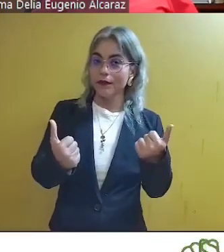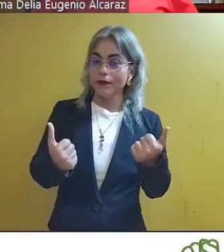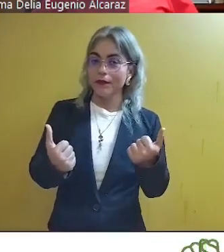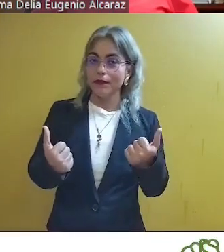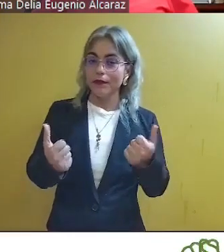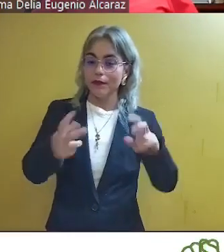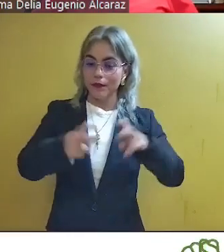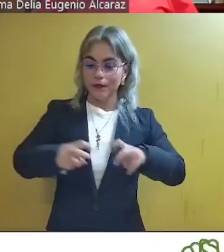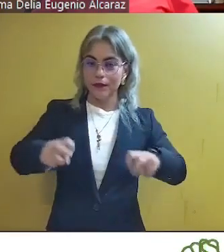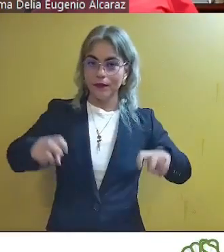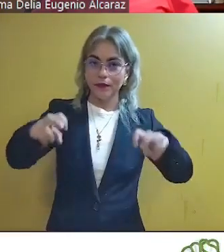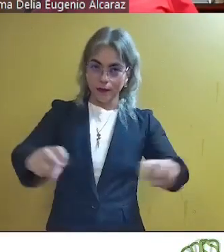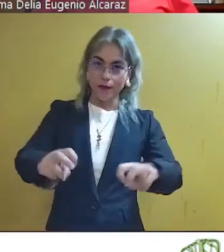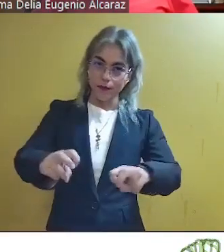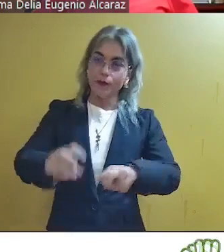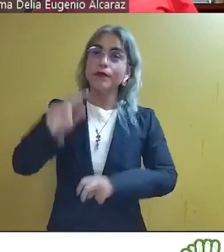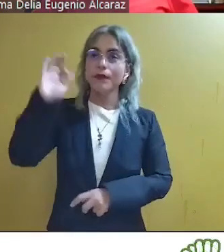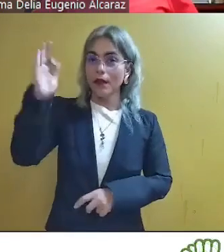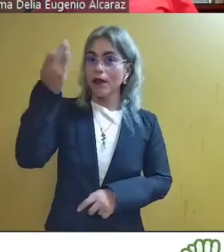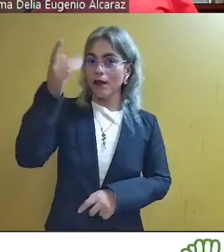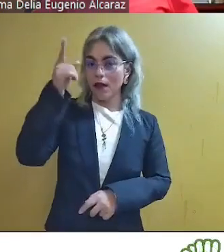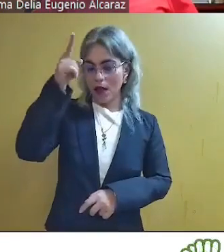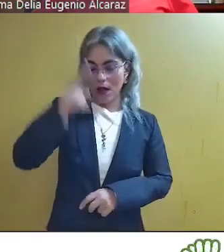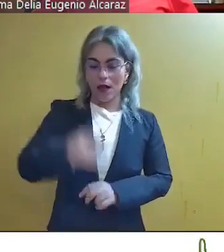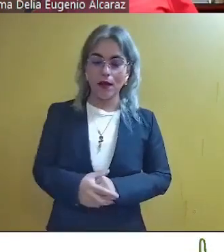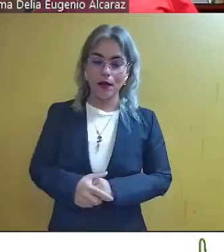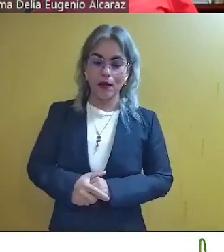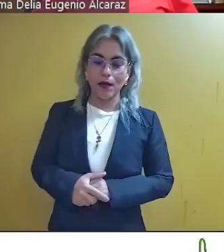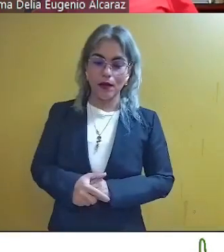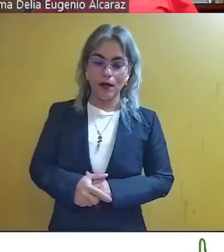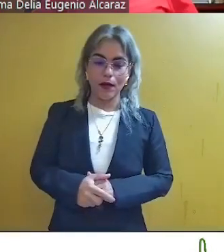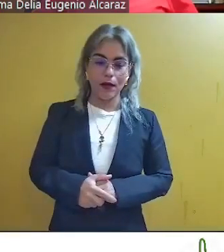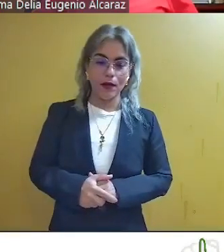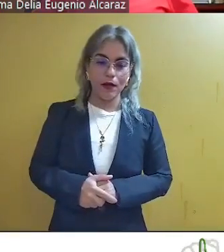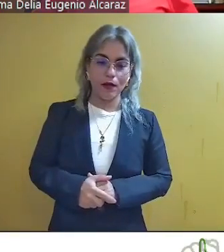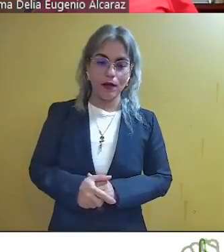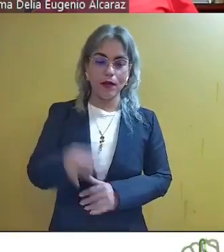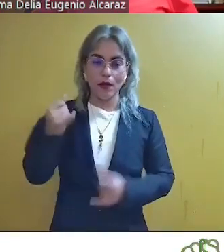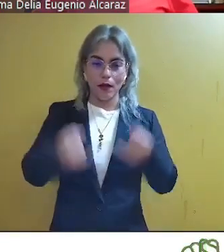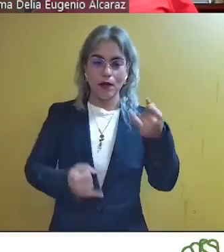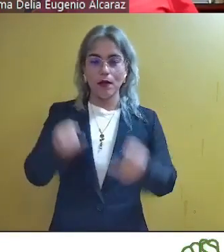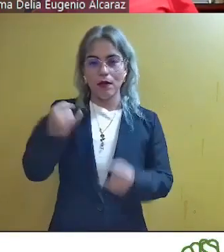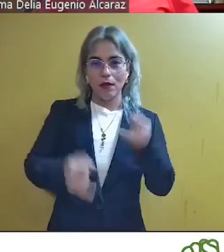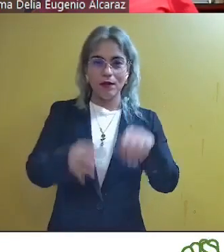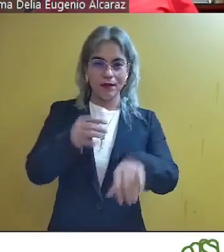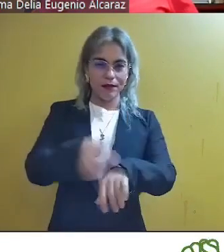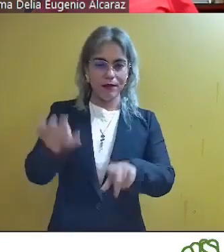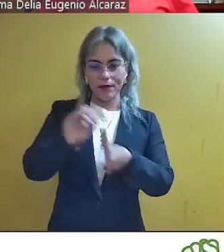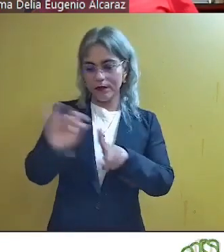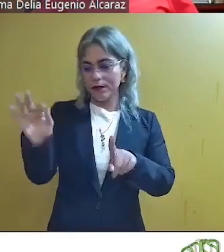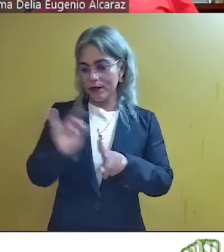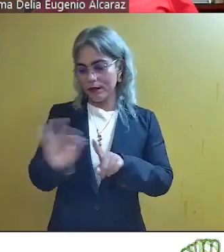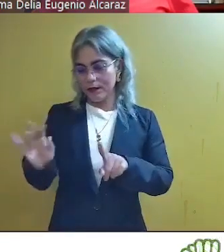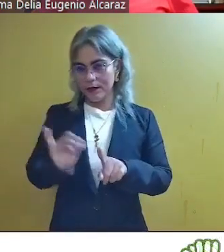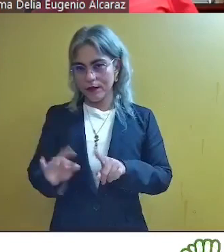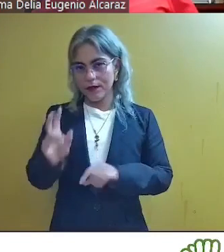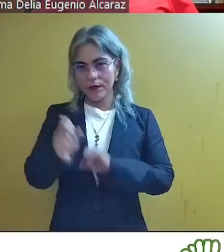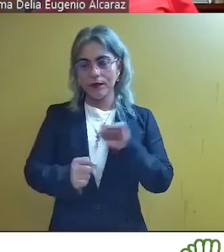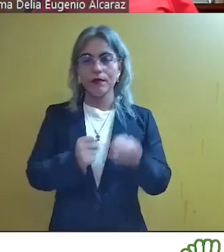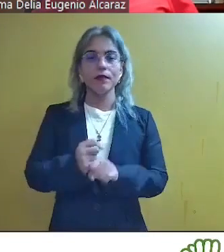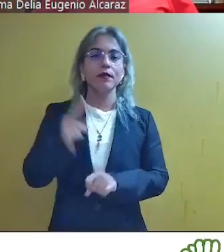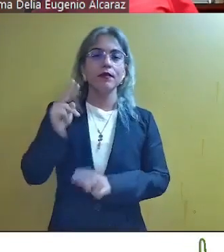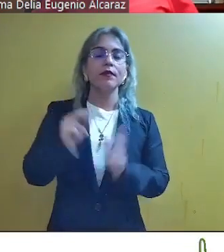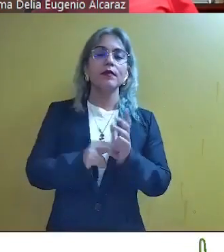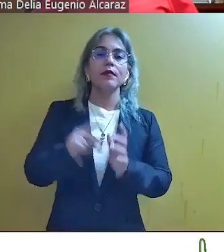sala regional en el juicio SCM-JDC 204-2023